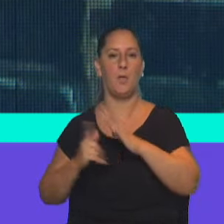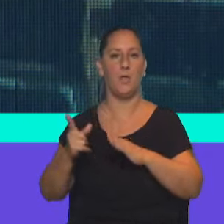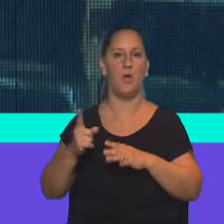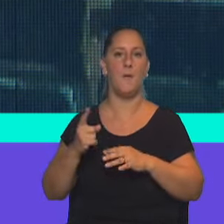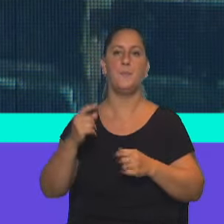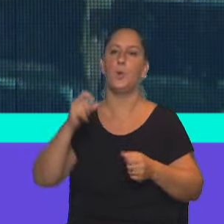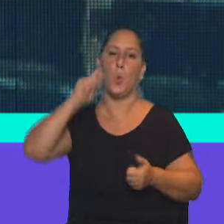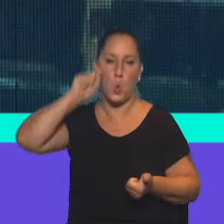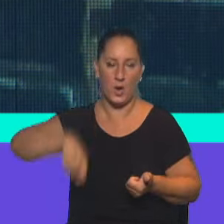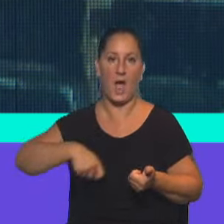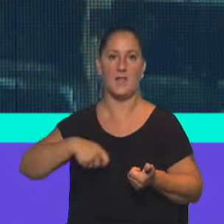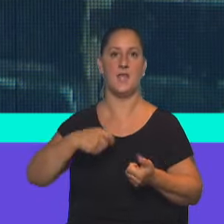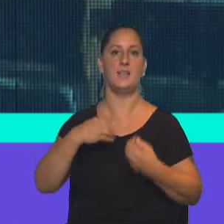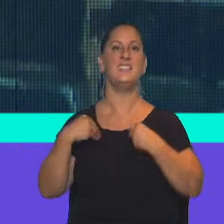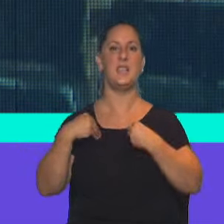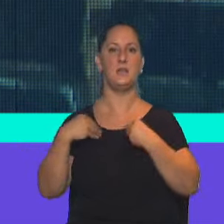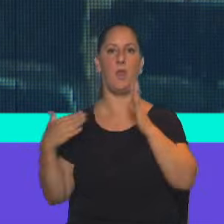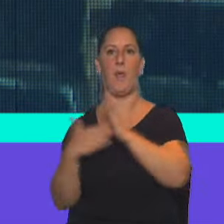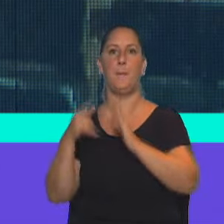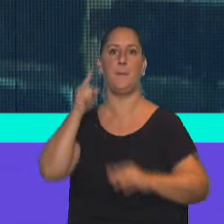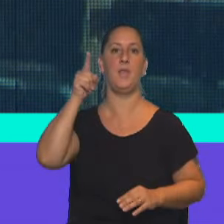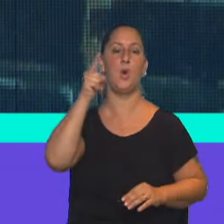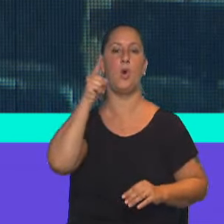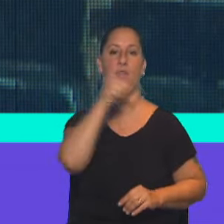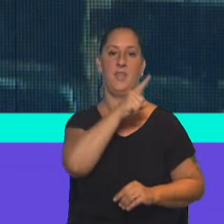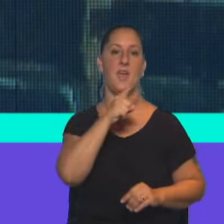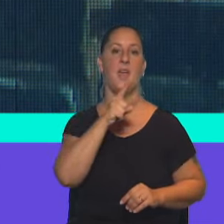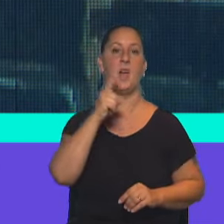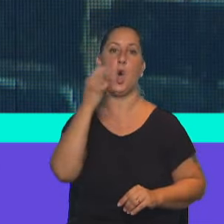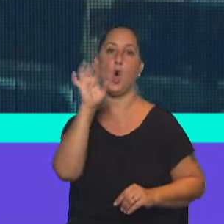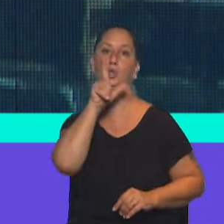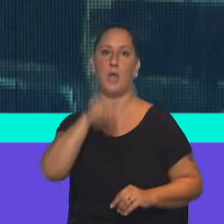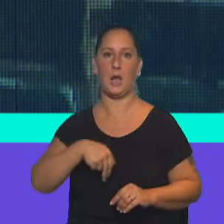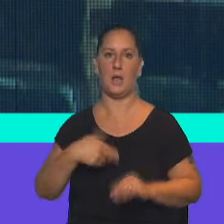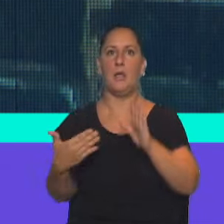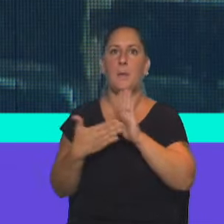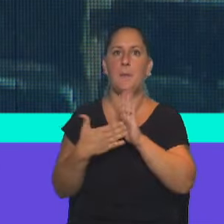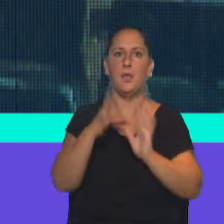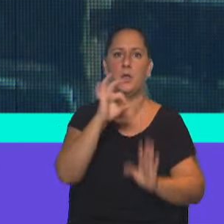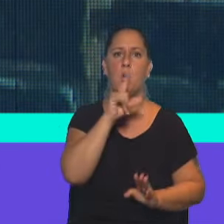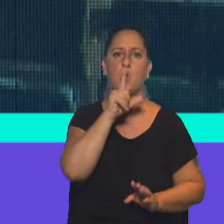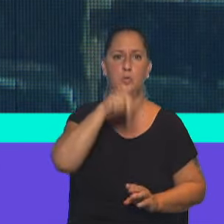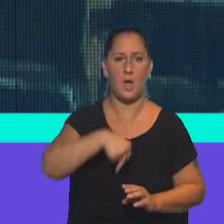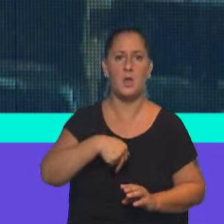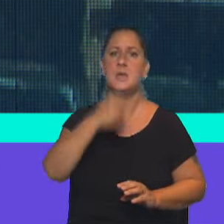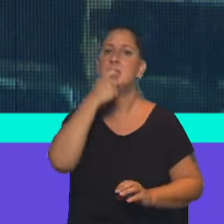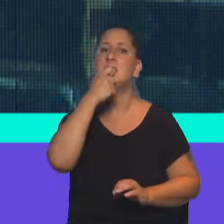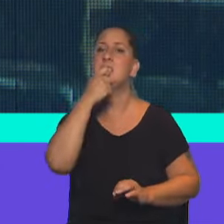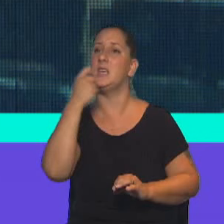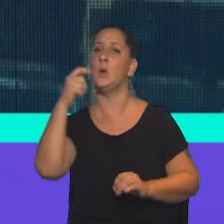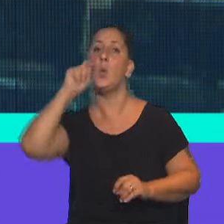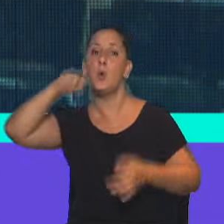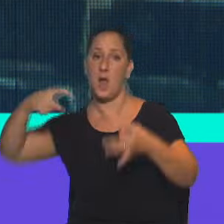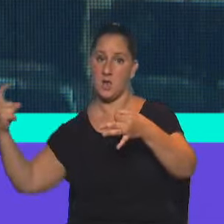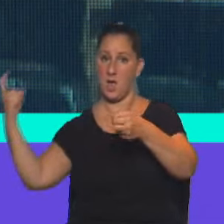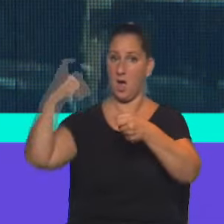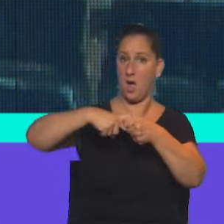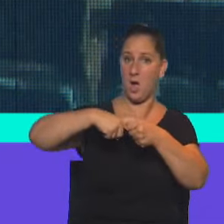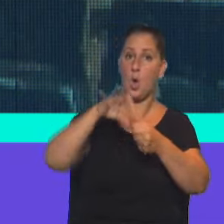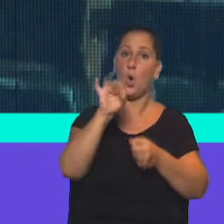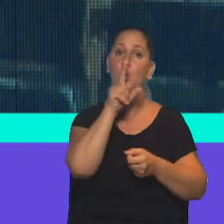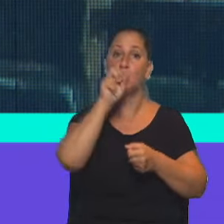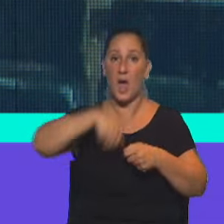países como ucrania sientan que dependen en un 100 por ciento de la otan por ejemplo si no se unen al otan no tienen ningún tipo de protección